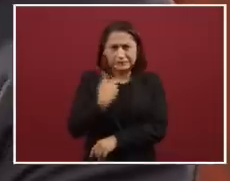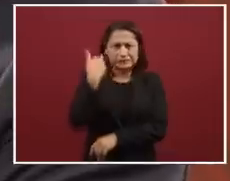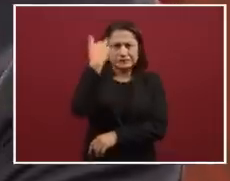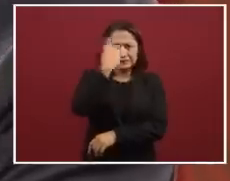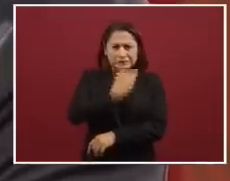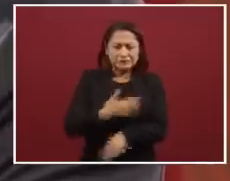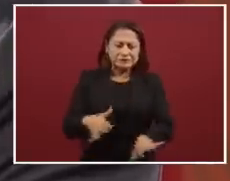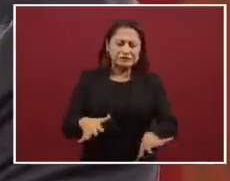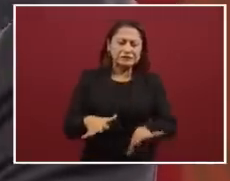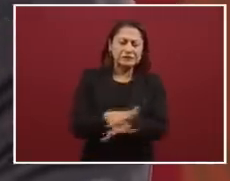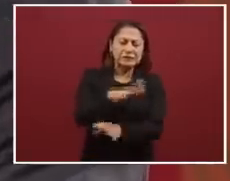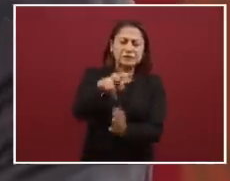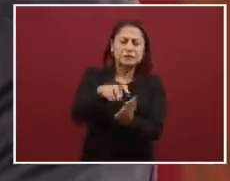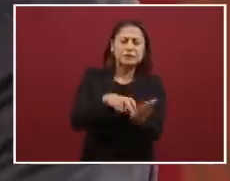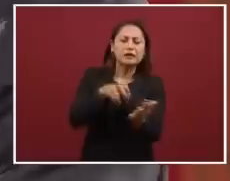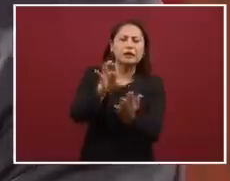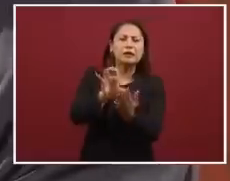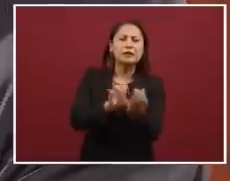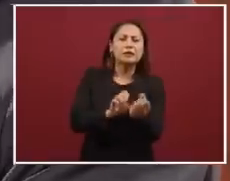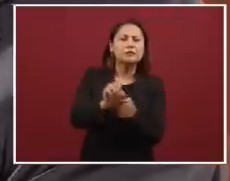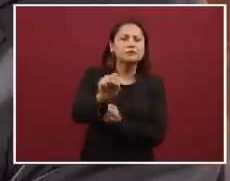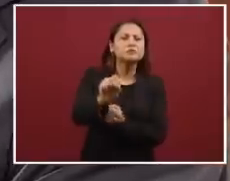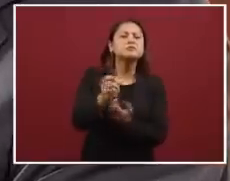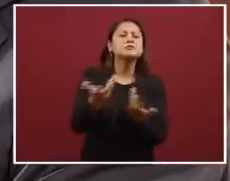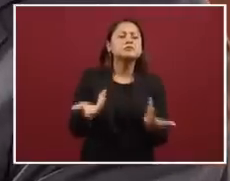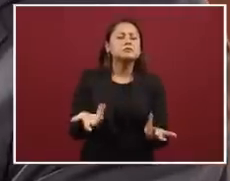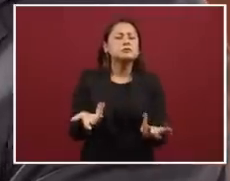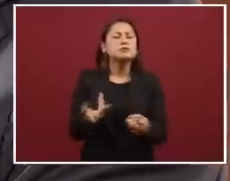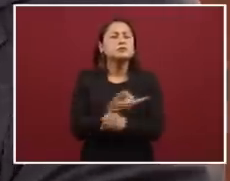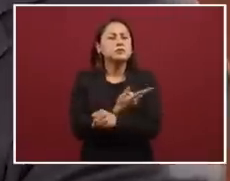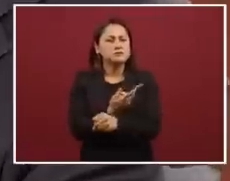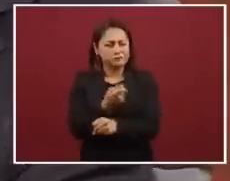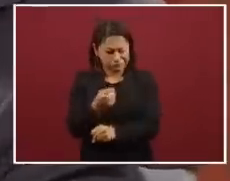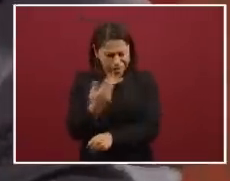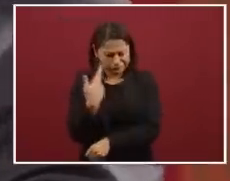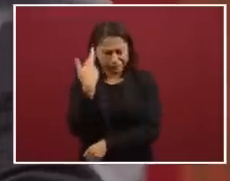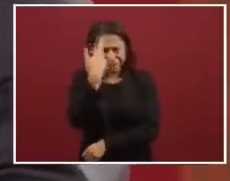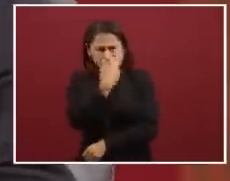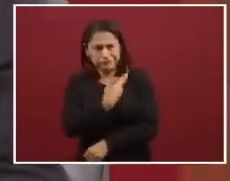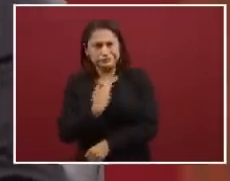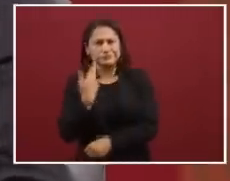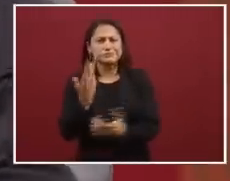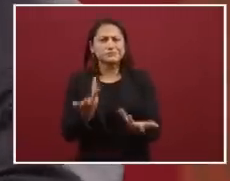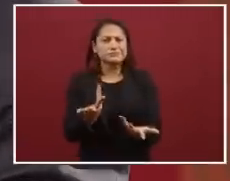periodo neoliberal a la Constitución y la pusieron a modo